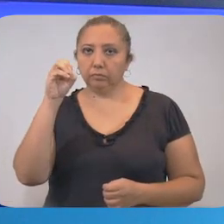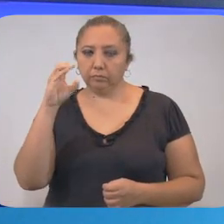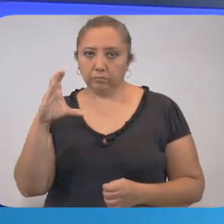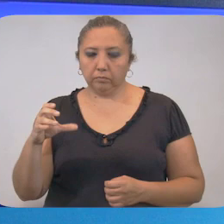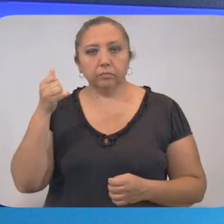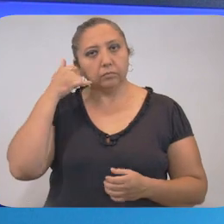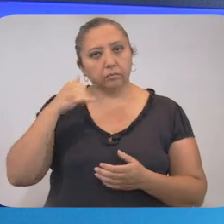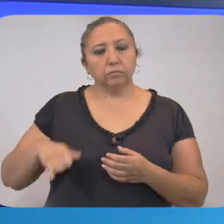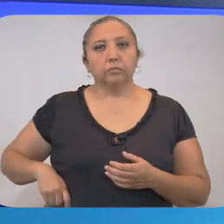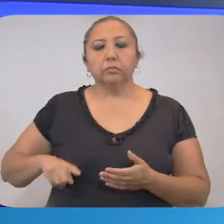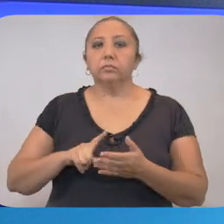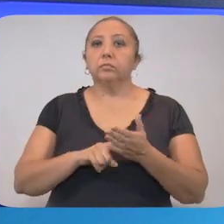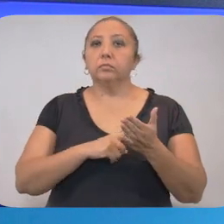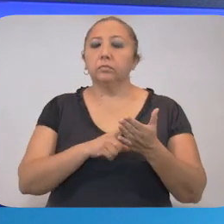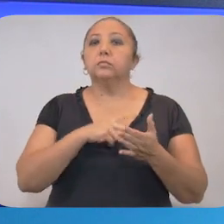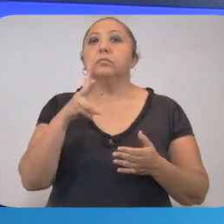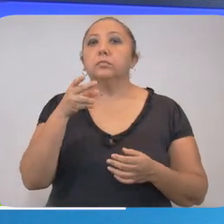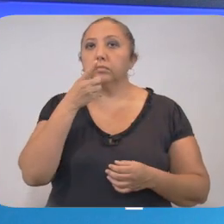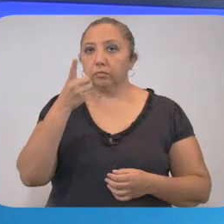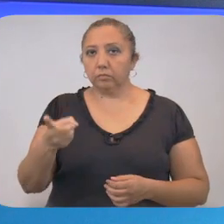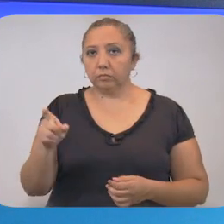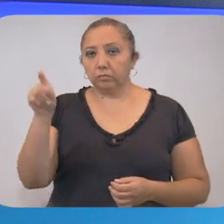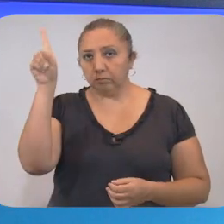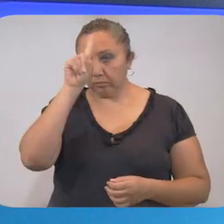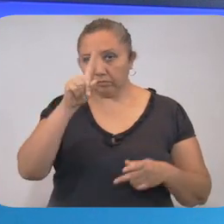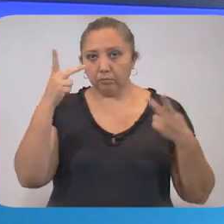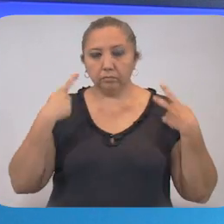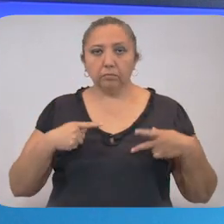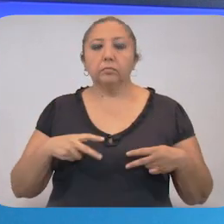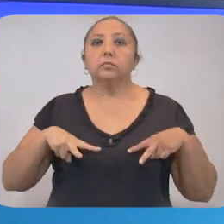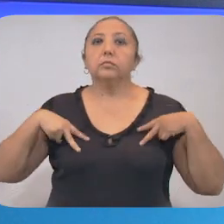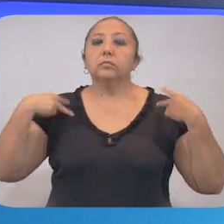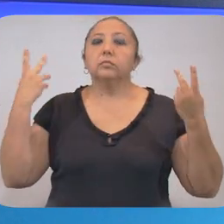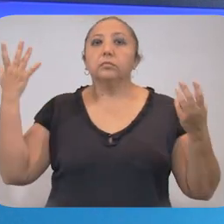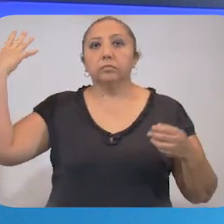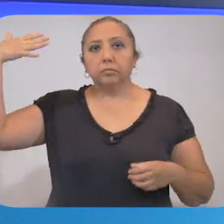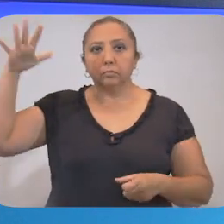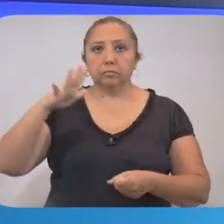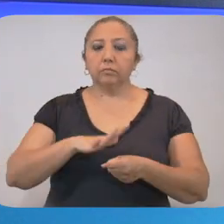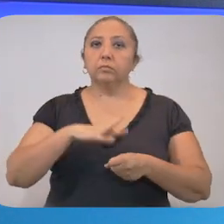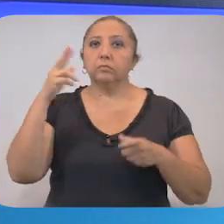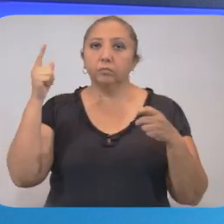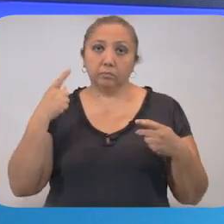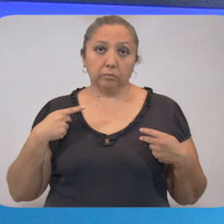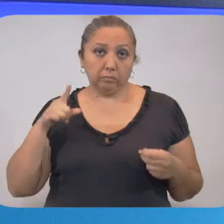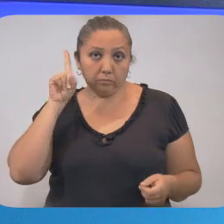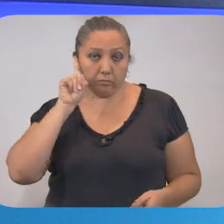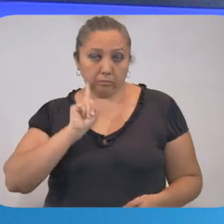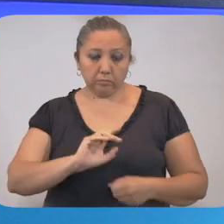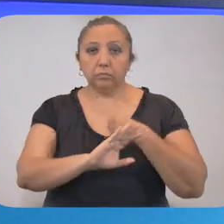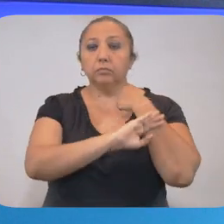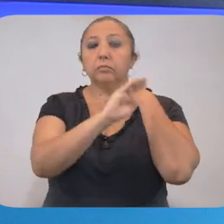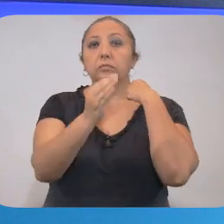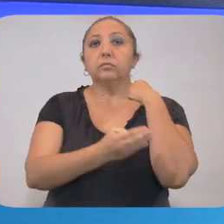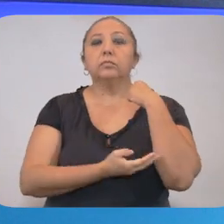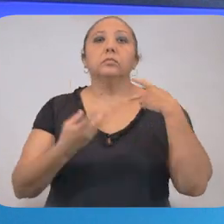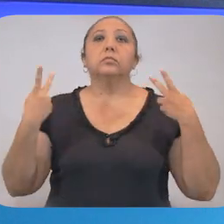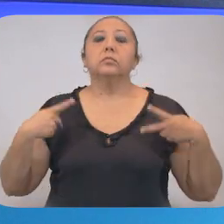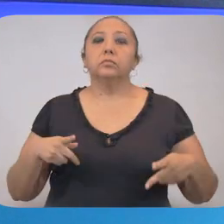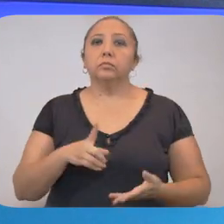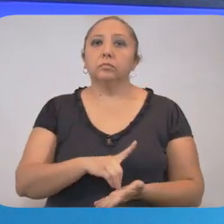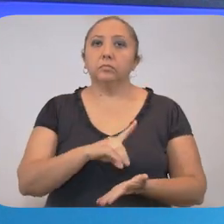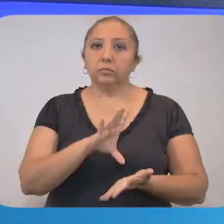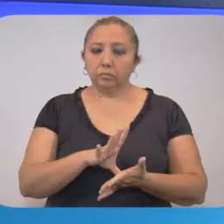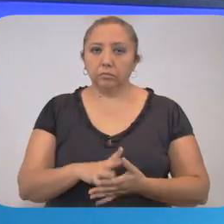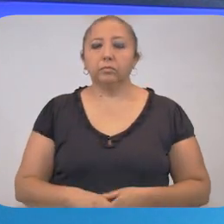sistemas Android y Apple. Recomendamos a la población vulnerable como adultos mayores, mujeres embarazadas, personas con